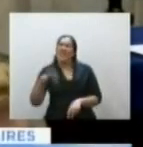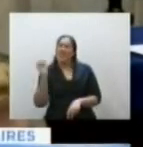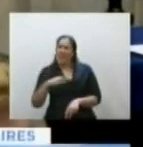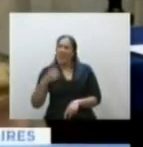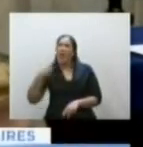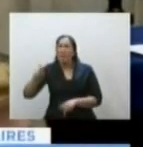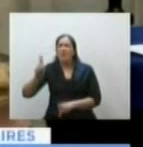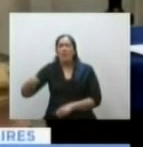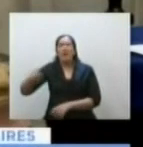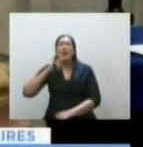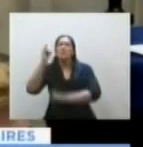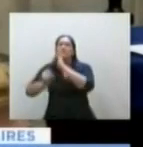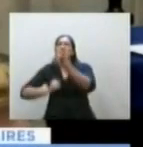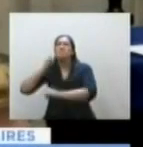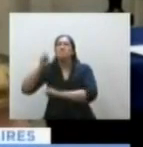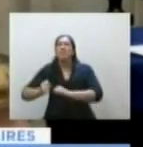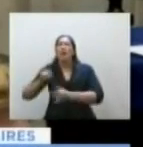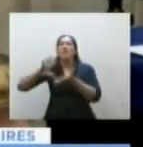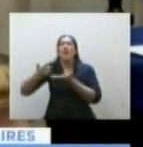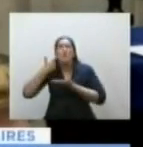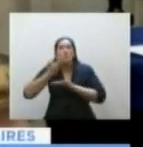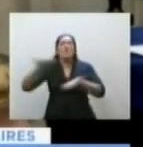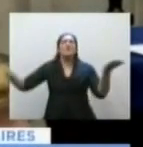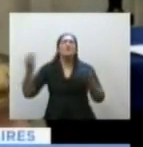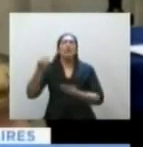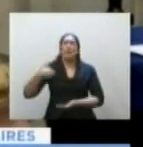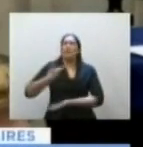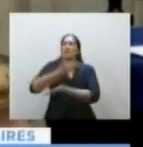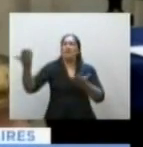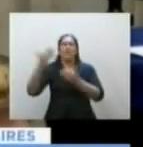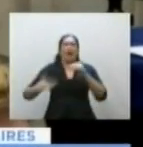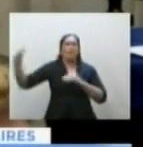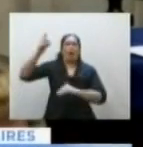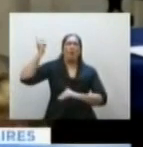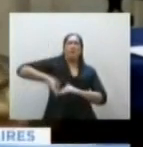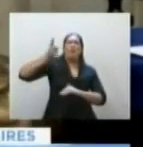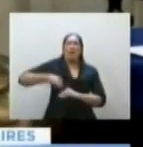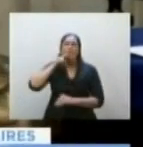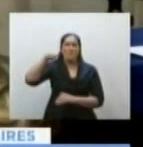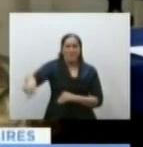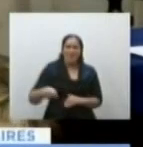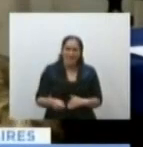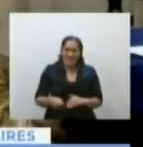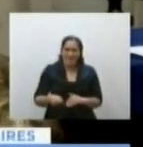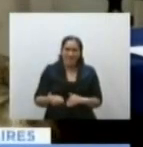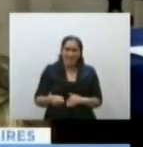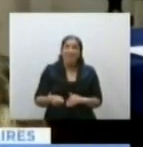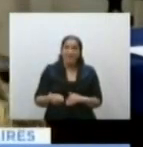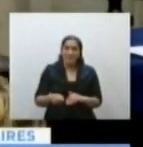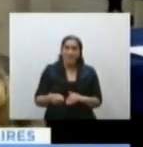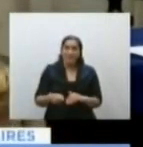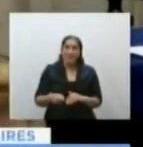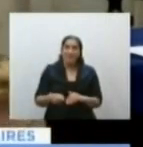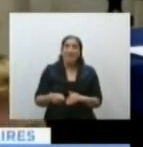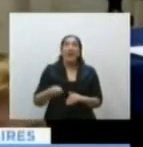de poder mirar la conformación de la familia sin más. Antes la familia tipo, y a partir de la modificación del Código Civil